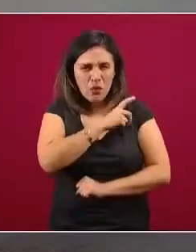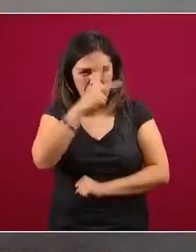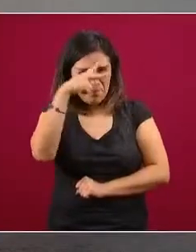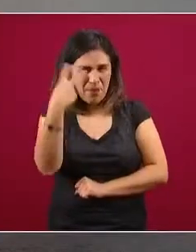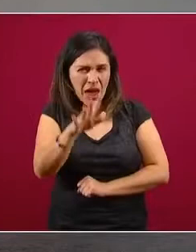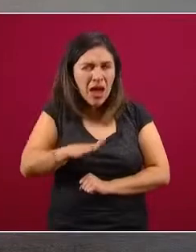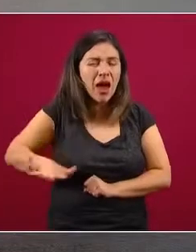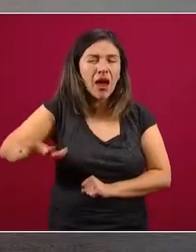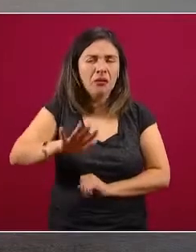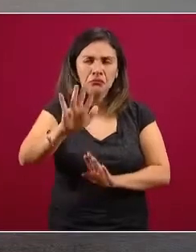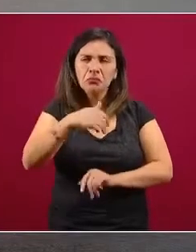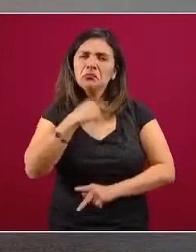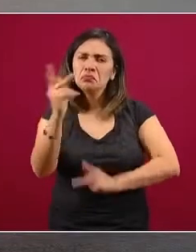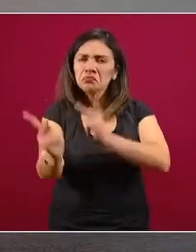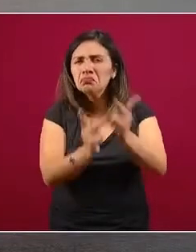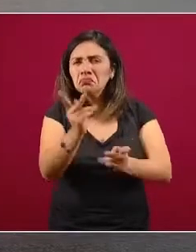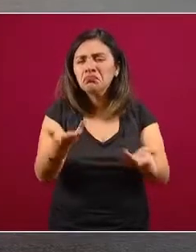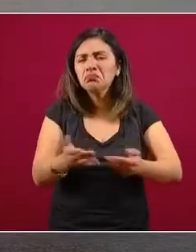si